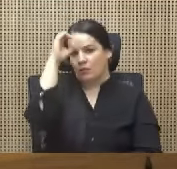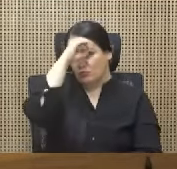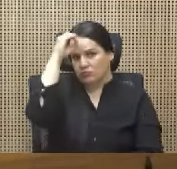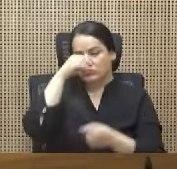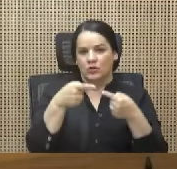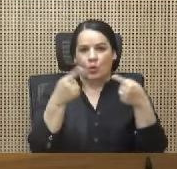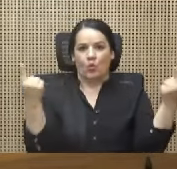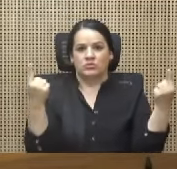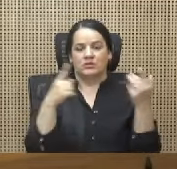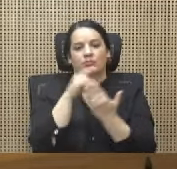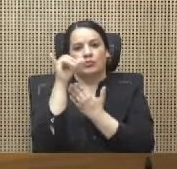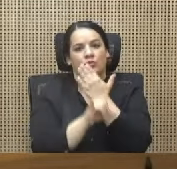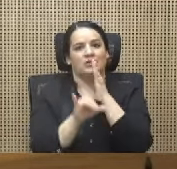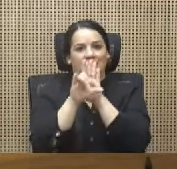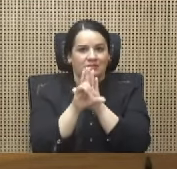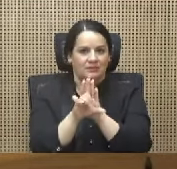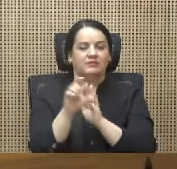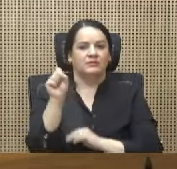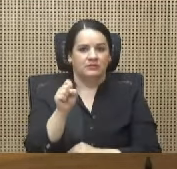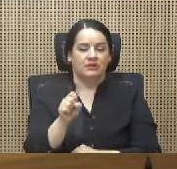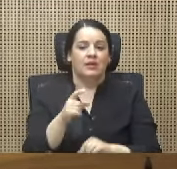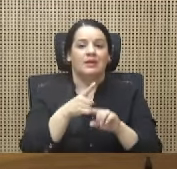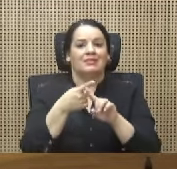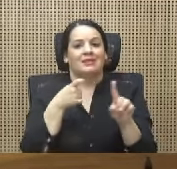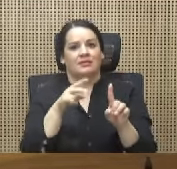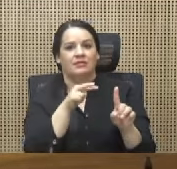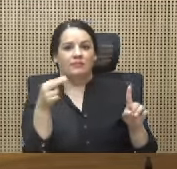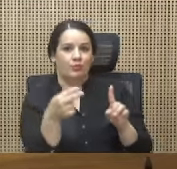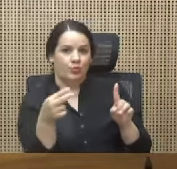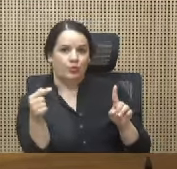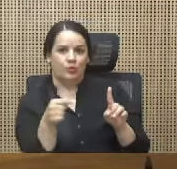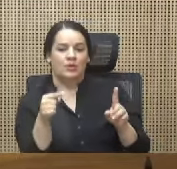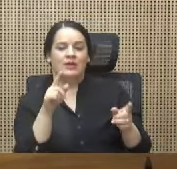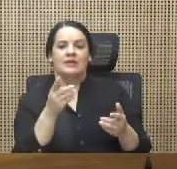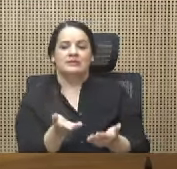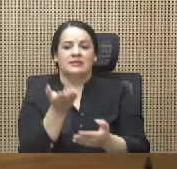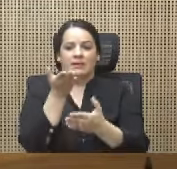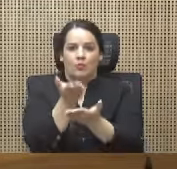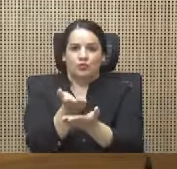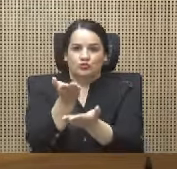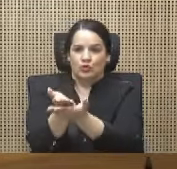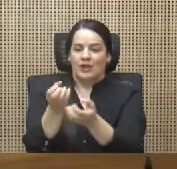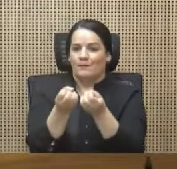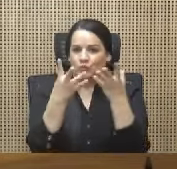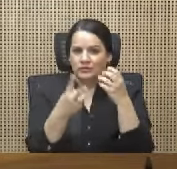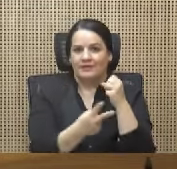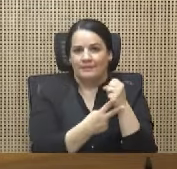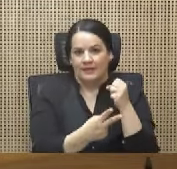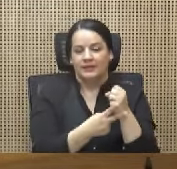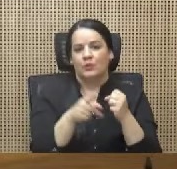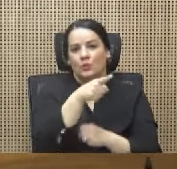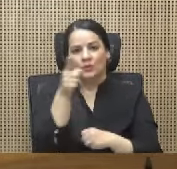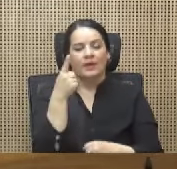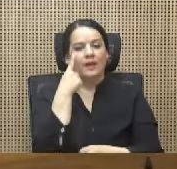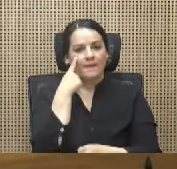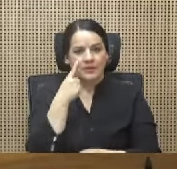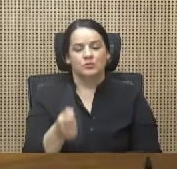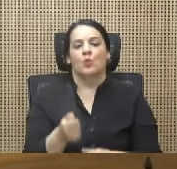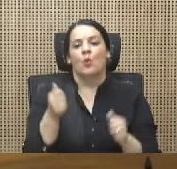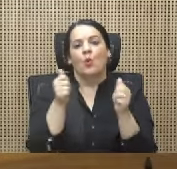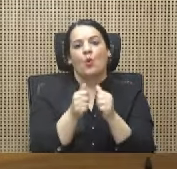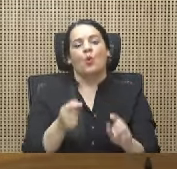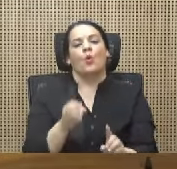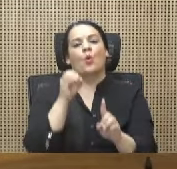de un proyecto de ley y desde ese punto de vista es que se emociona. En muchas ocasiones, ustedes nos han visto, con el